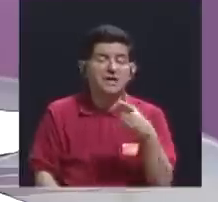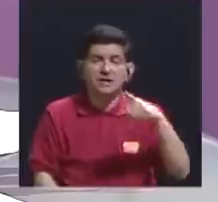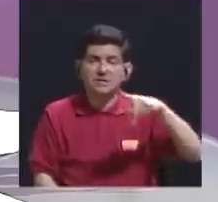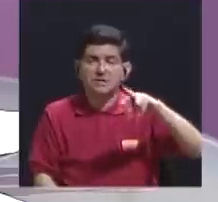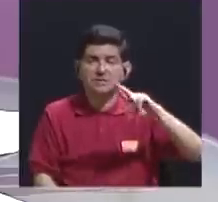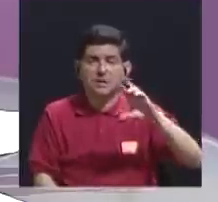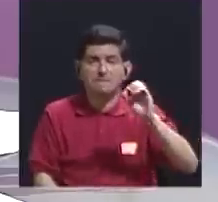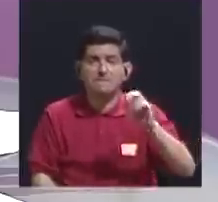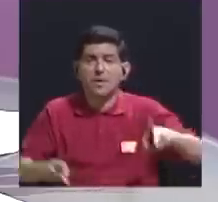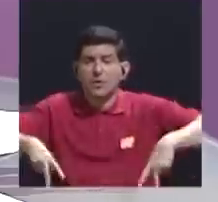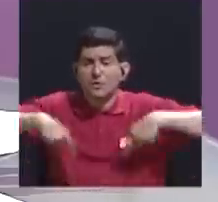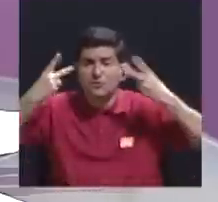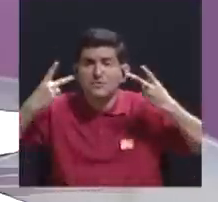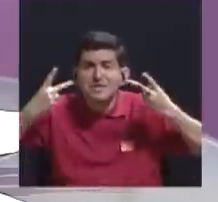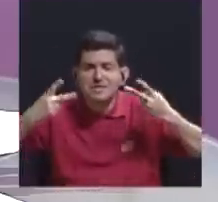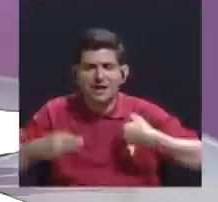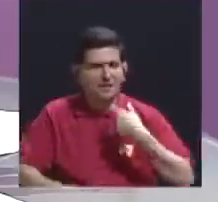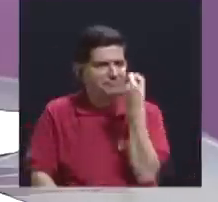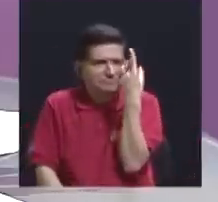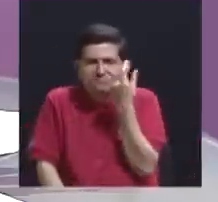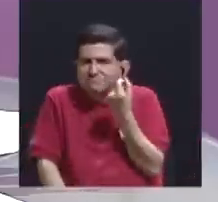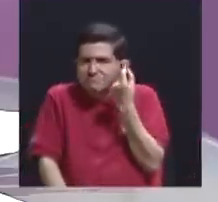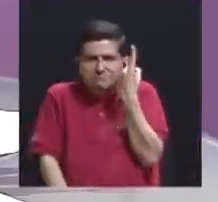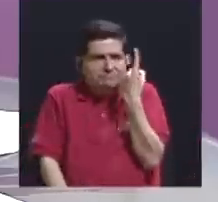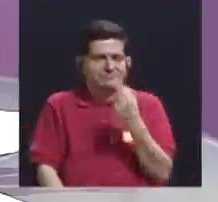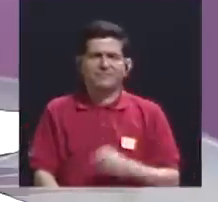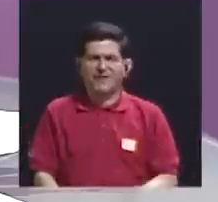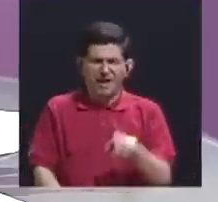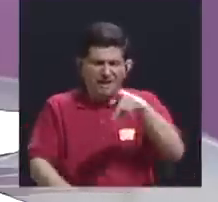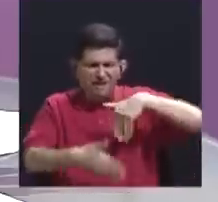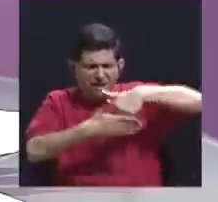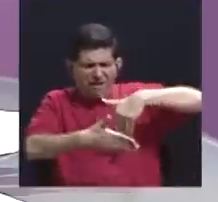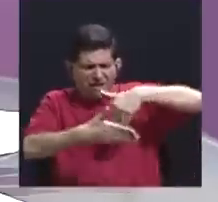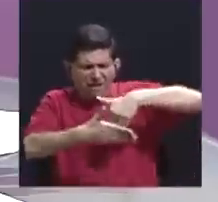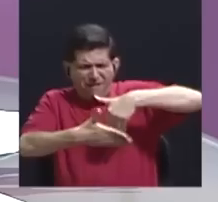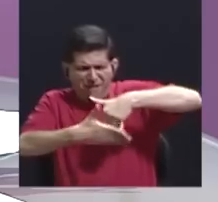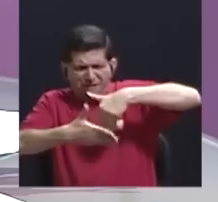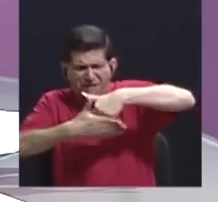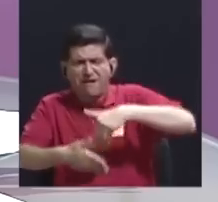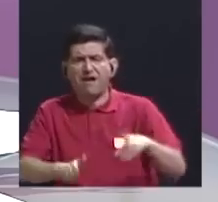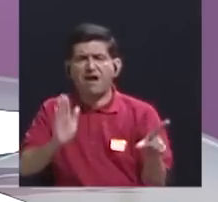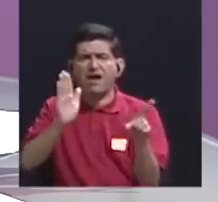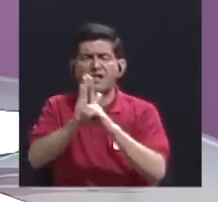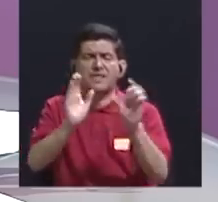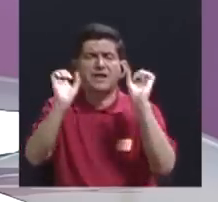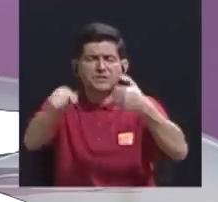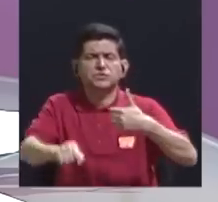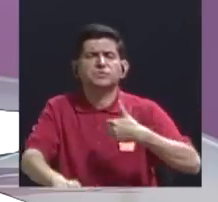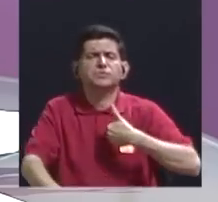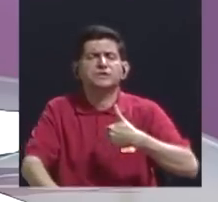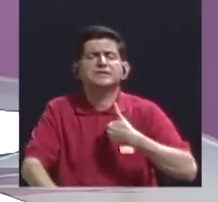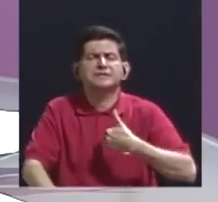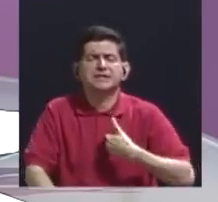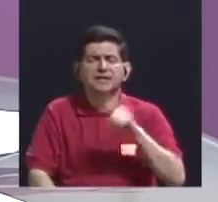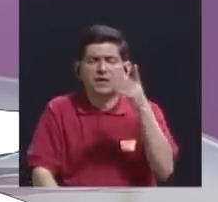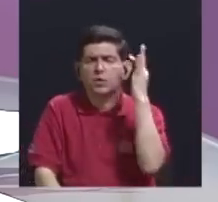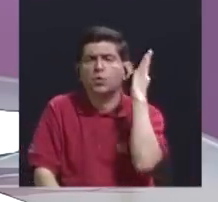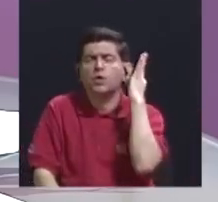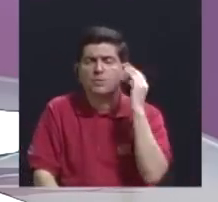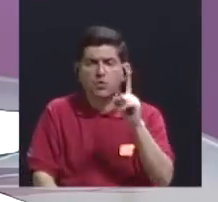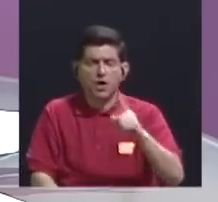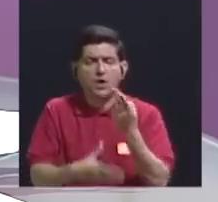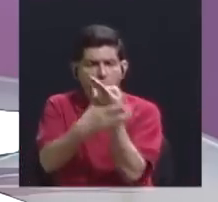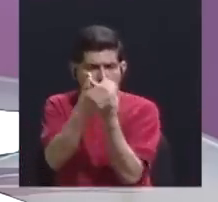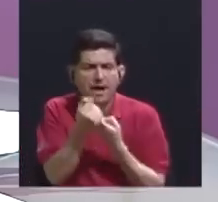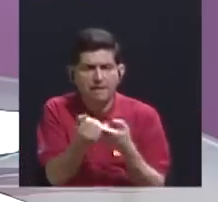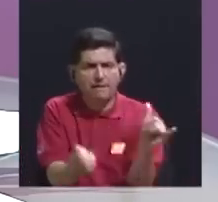uno no entiende cómo están entorpeciendo el derecho que puede tener una mujer o